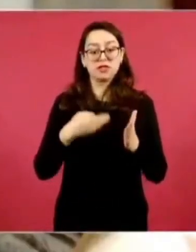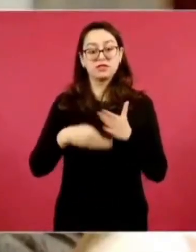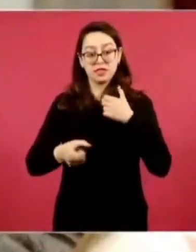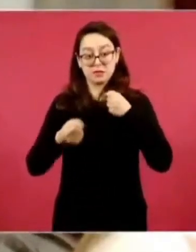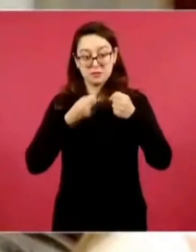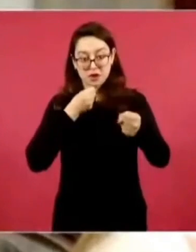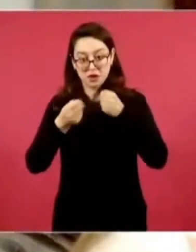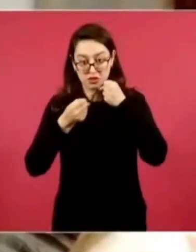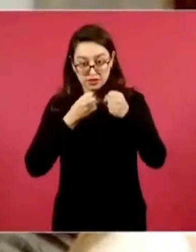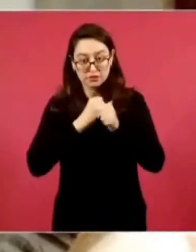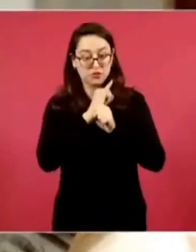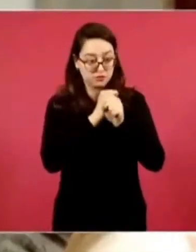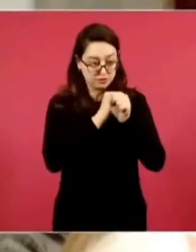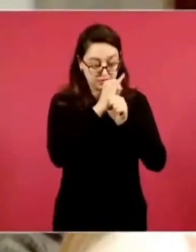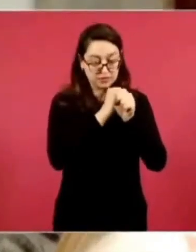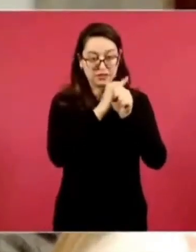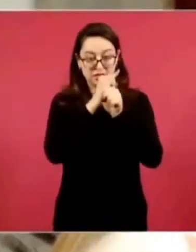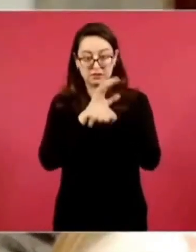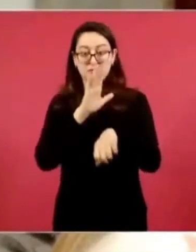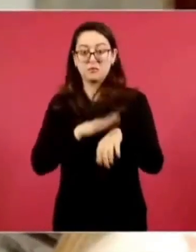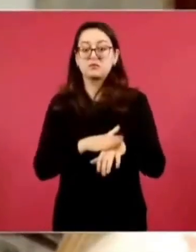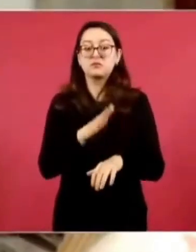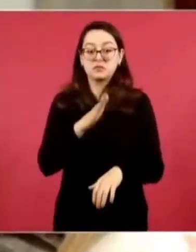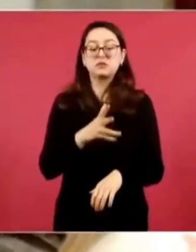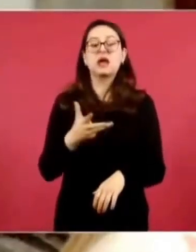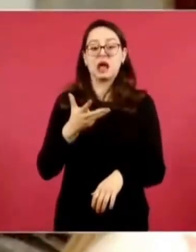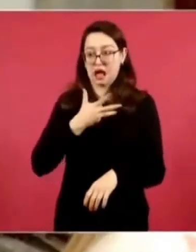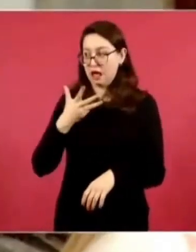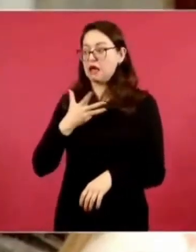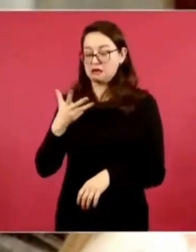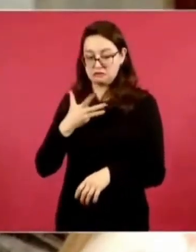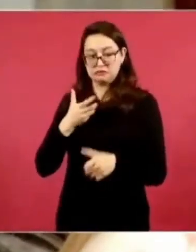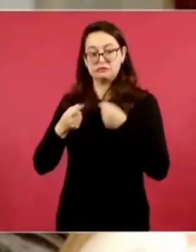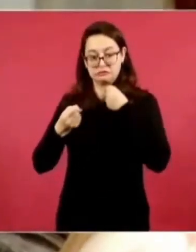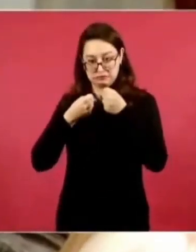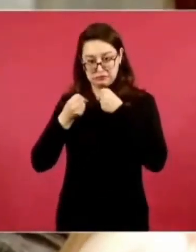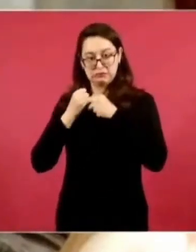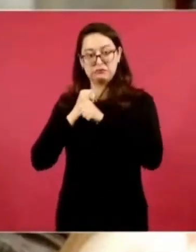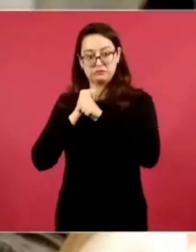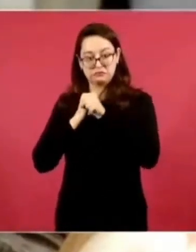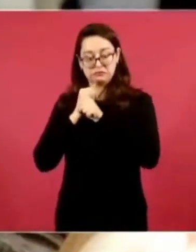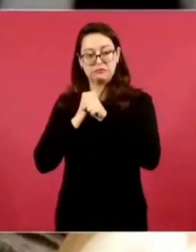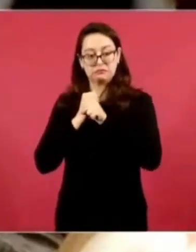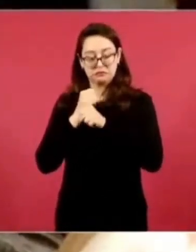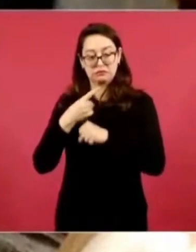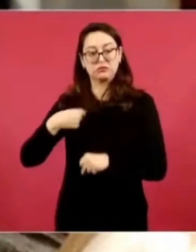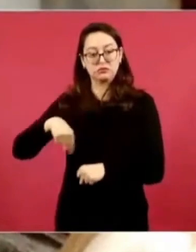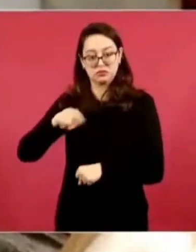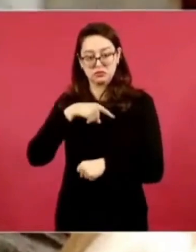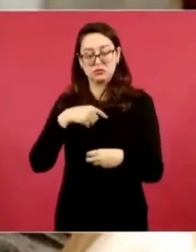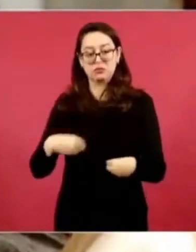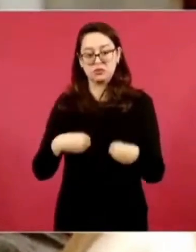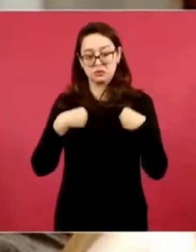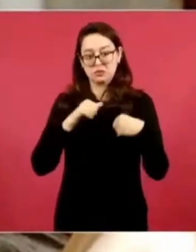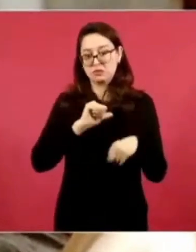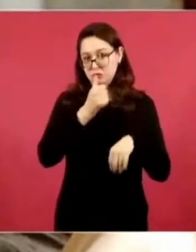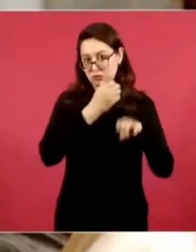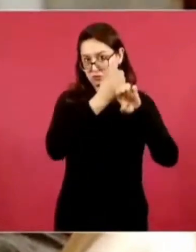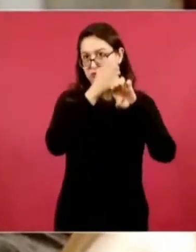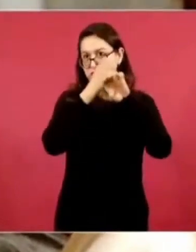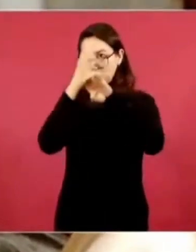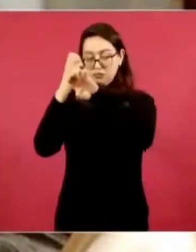investigación? Señor presidente, sí existimos. Somos los reporteros de provincia, porque gracias a